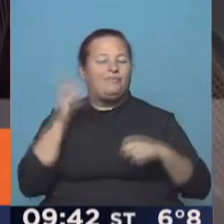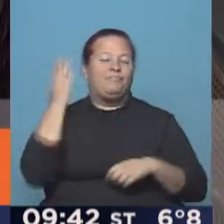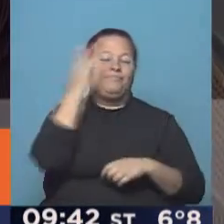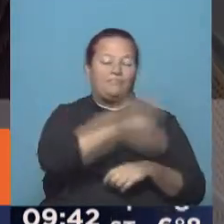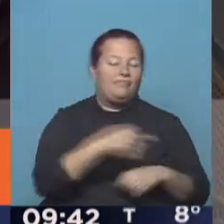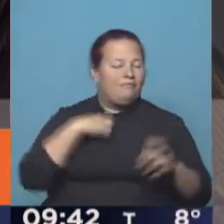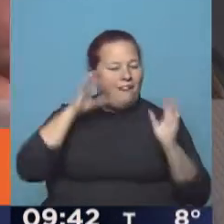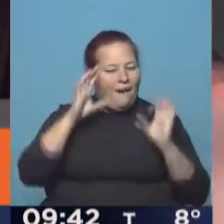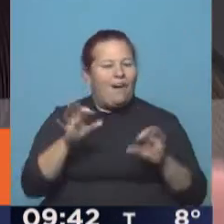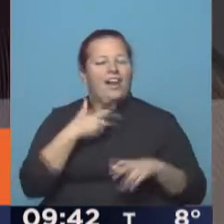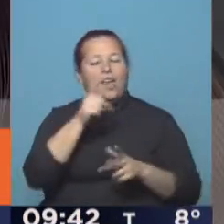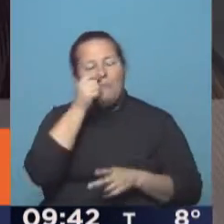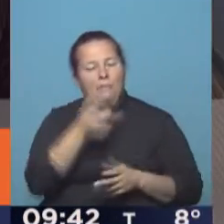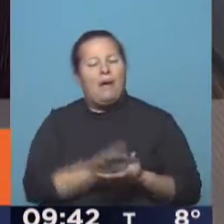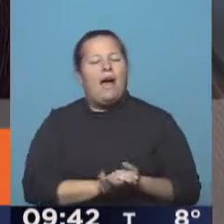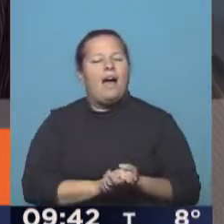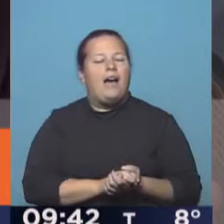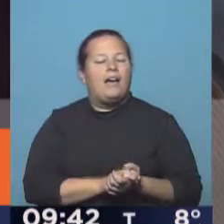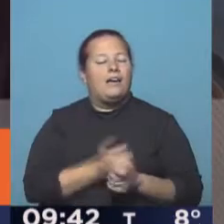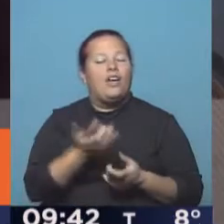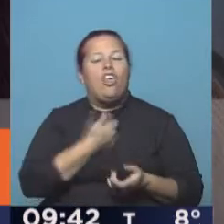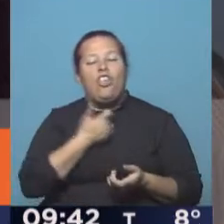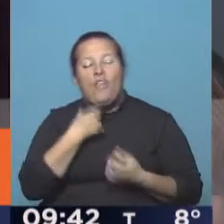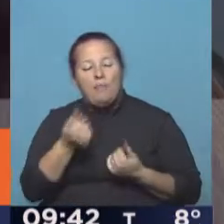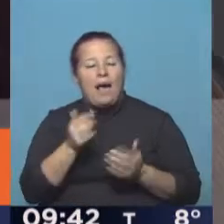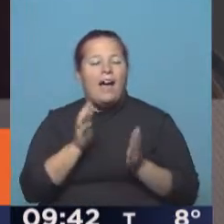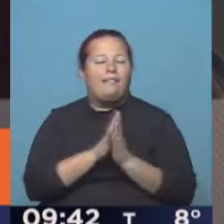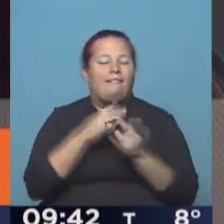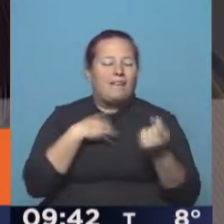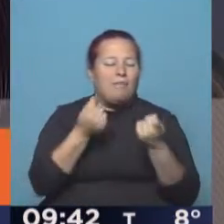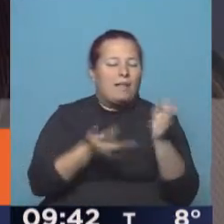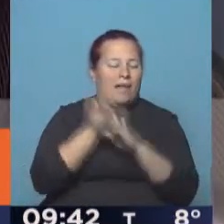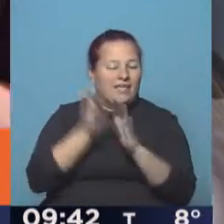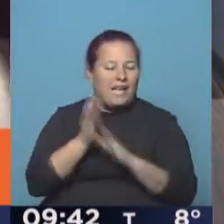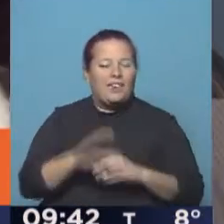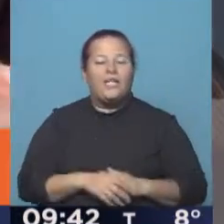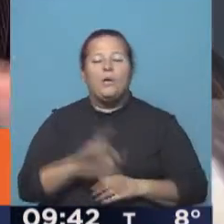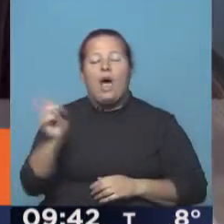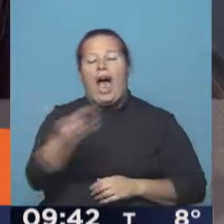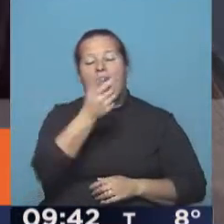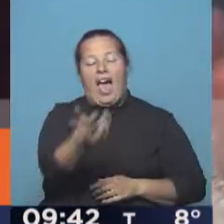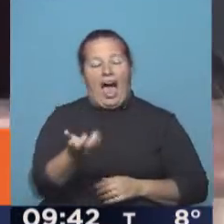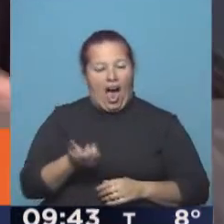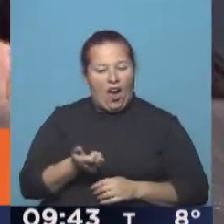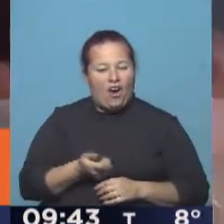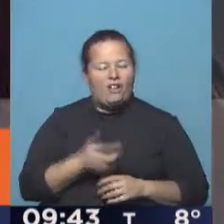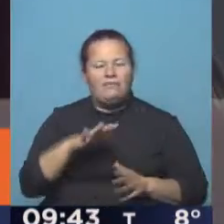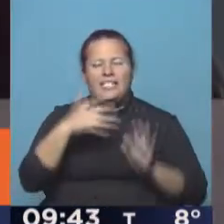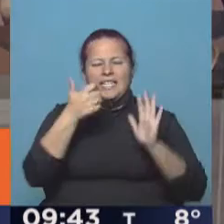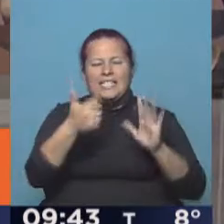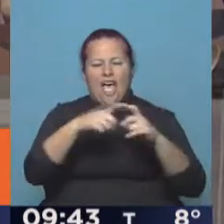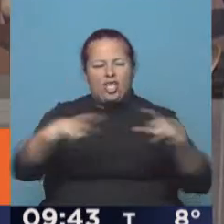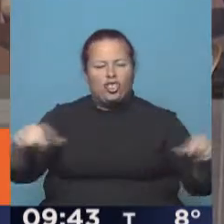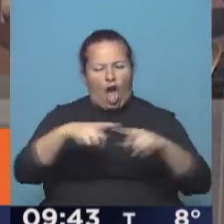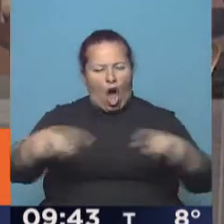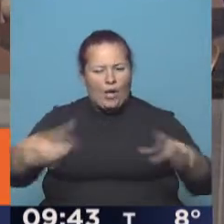fui, me acuerdo, y le digo a mi papá, ¿dónde está la plata? Papá, necesito plata para salir, qué sé yo. Bueno, anda al cajón. Y tenía como 6